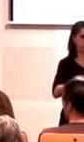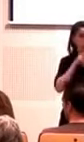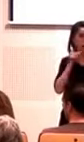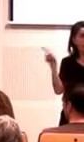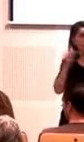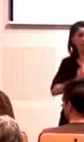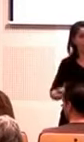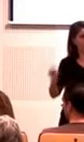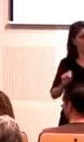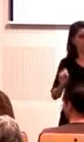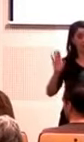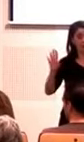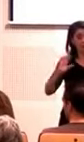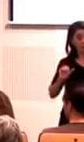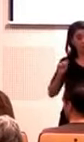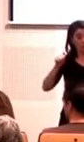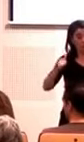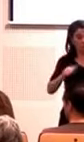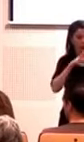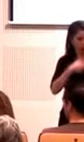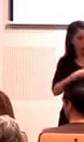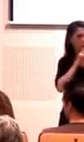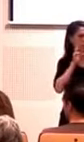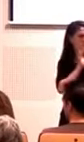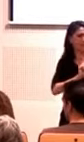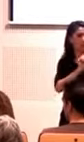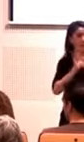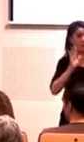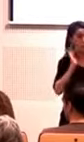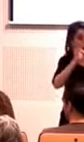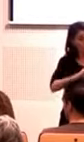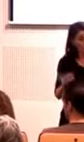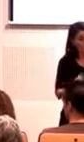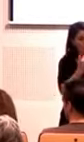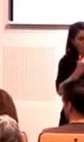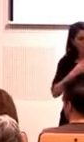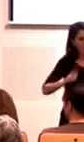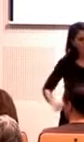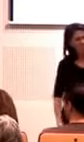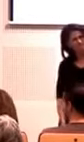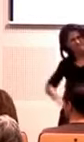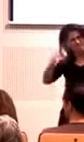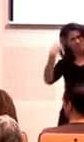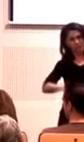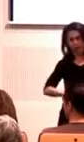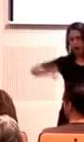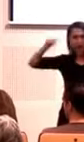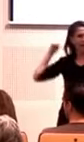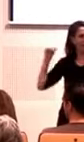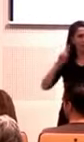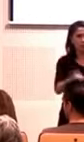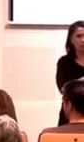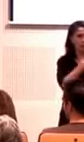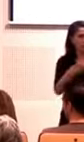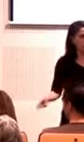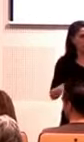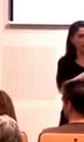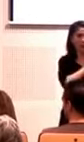fenomenal, pero cuando llegó ese día, hubo una pelea en mi casa que no la había habido nunca. Le entraron una serie